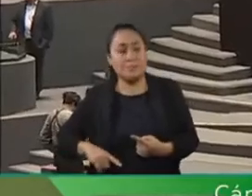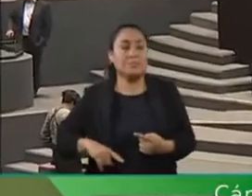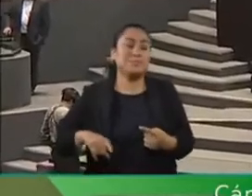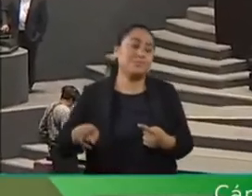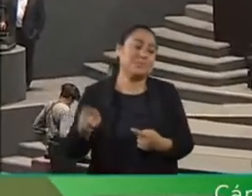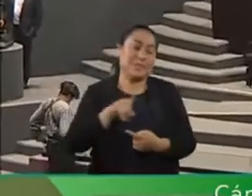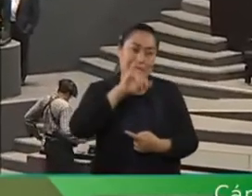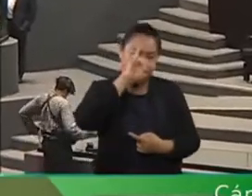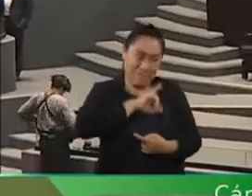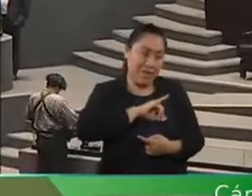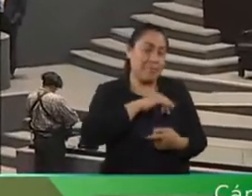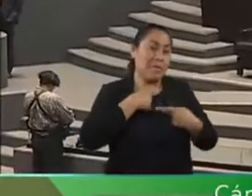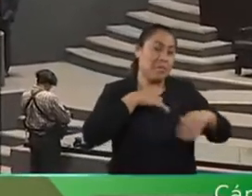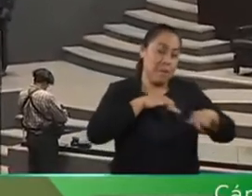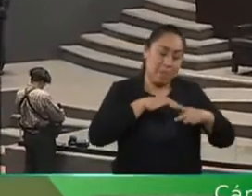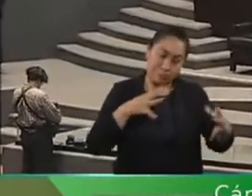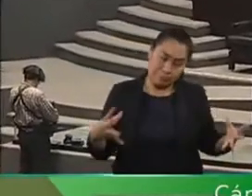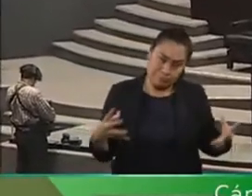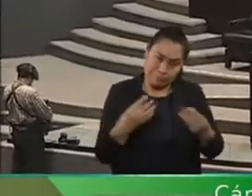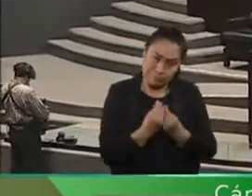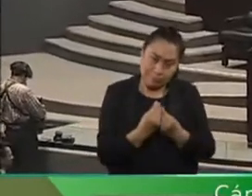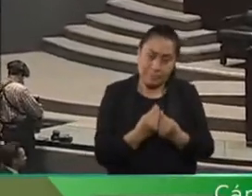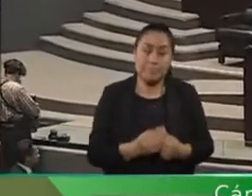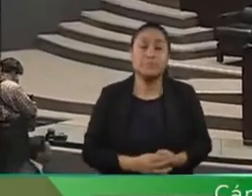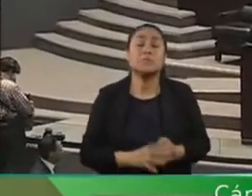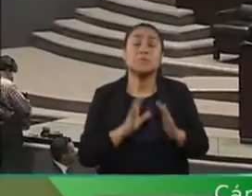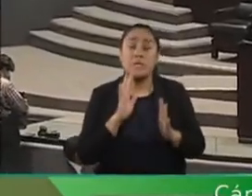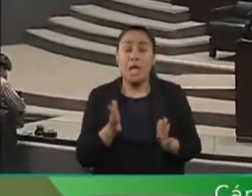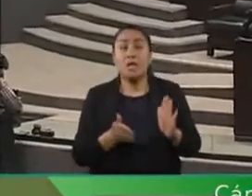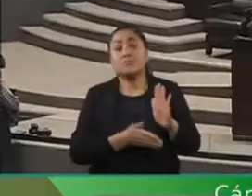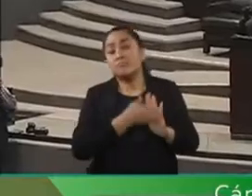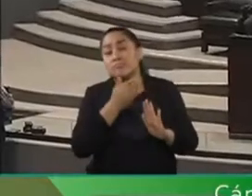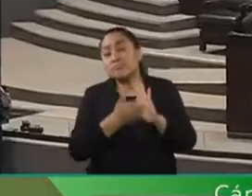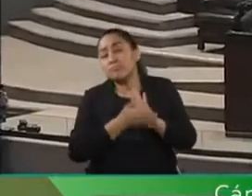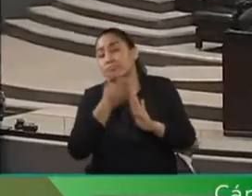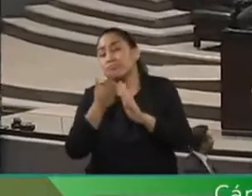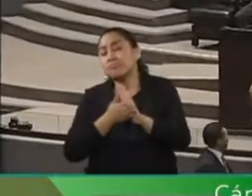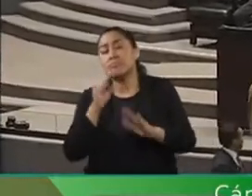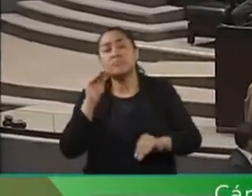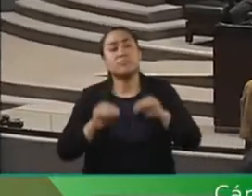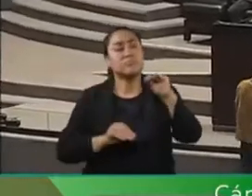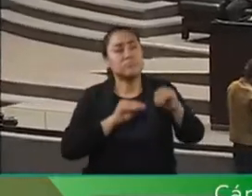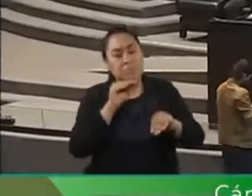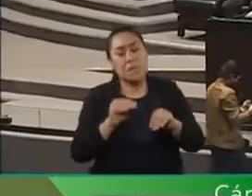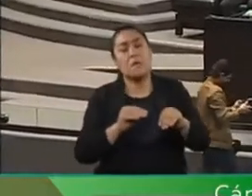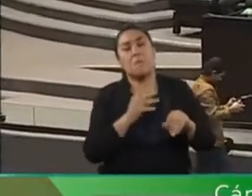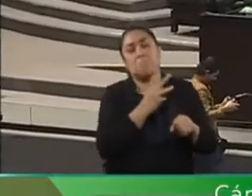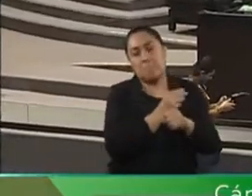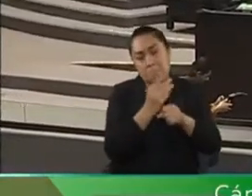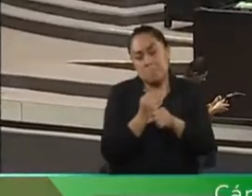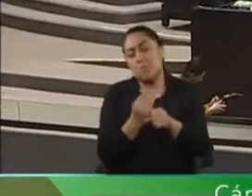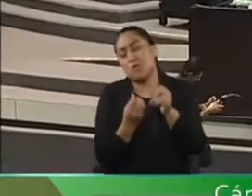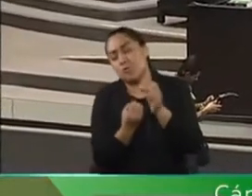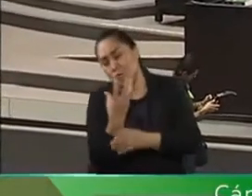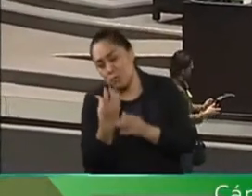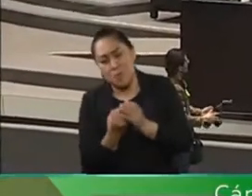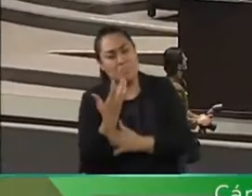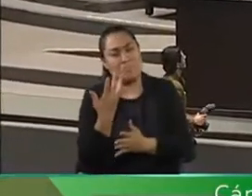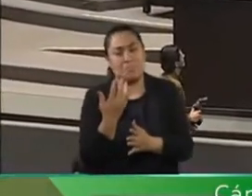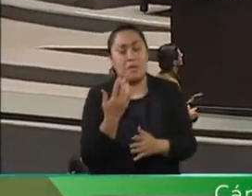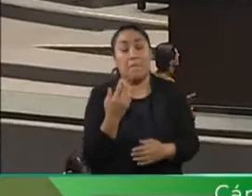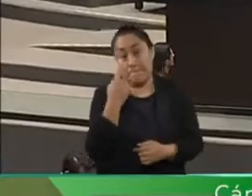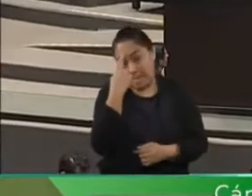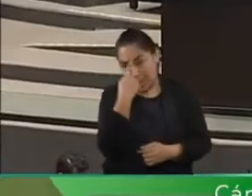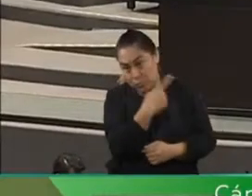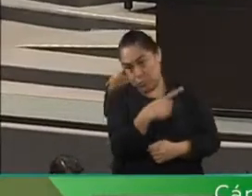los trabajadores. Y muchas obras han podido construir, ampliar o remodelar sus viviendas para